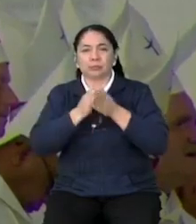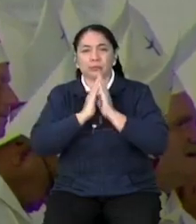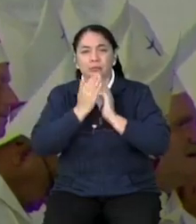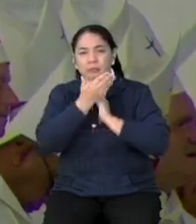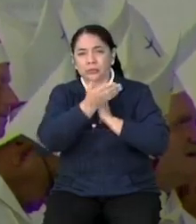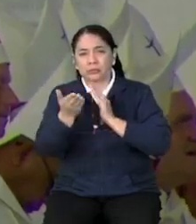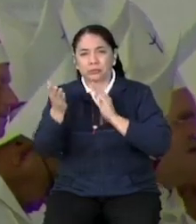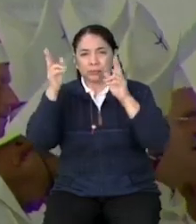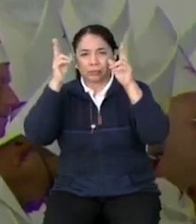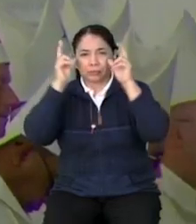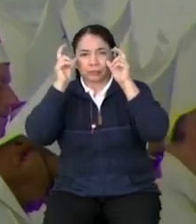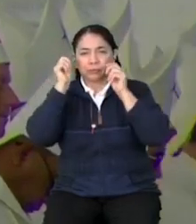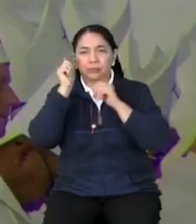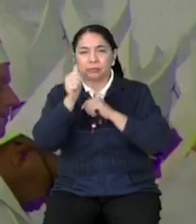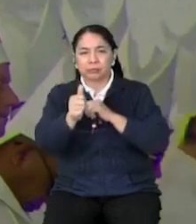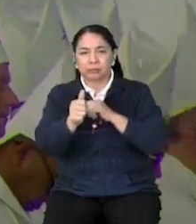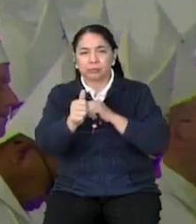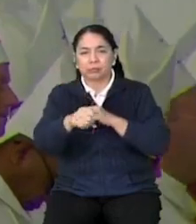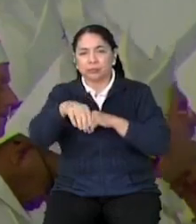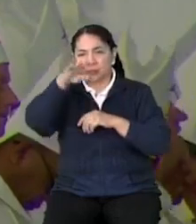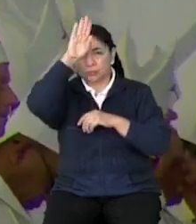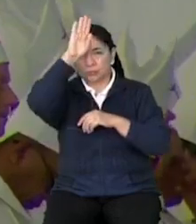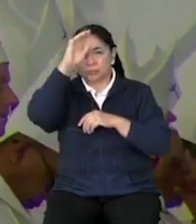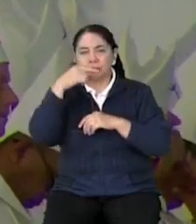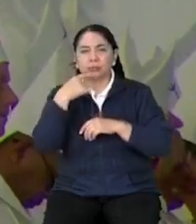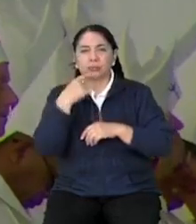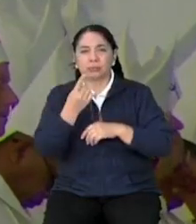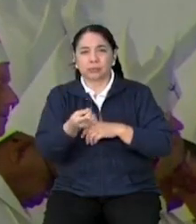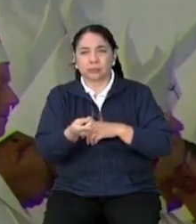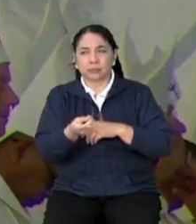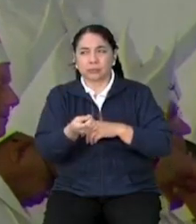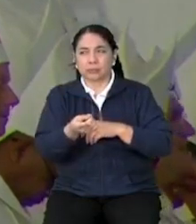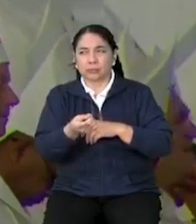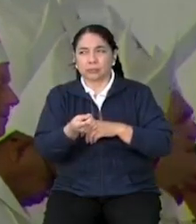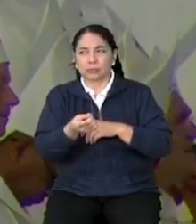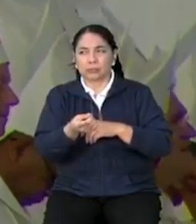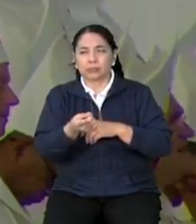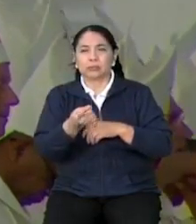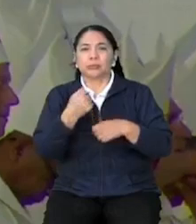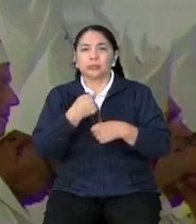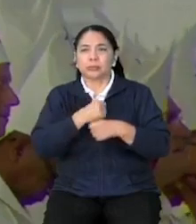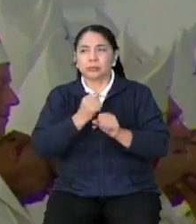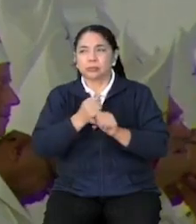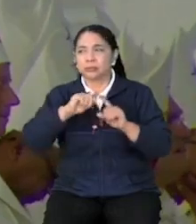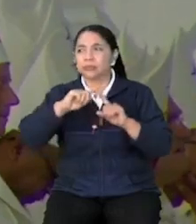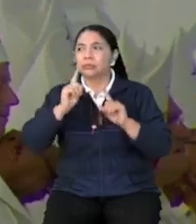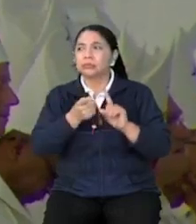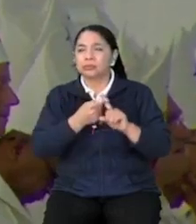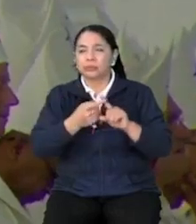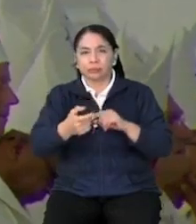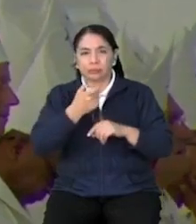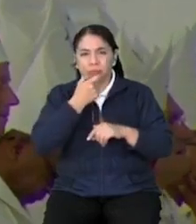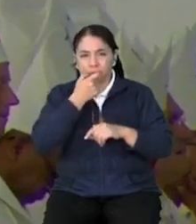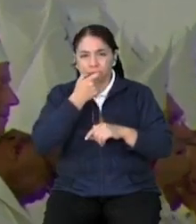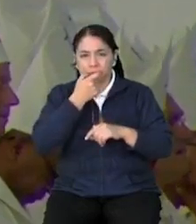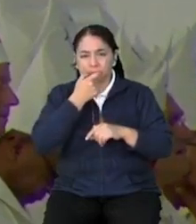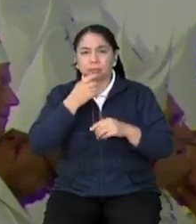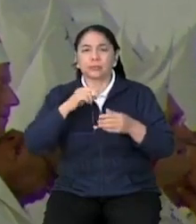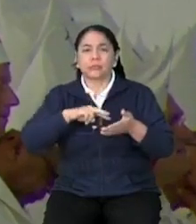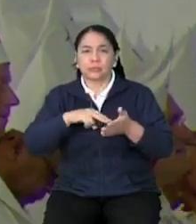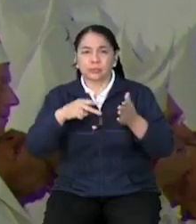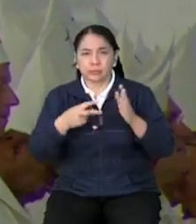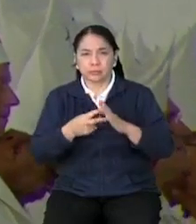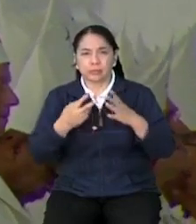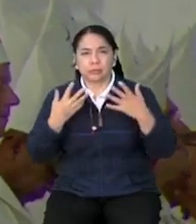Escuchar bien el papa les dice hacer la primera comunión significa